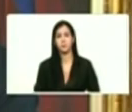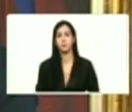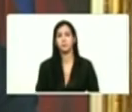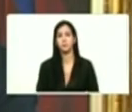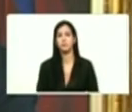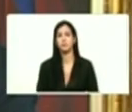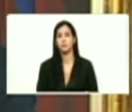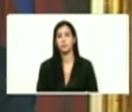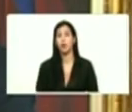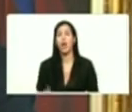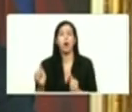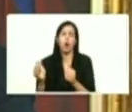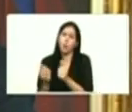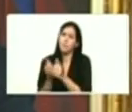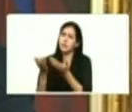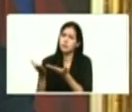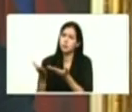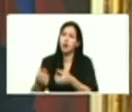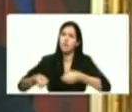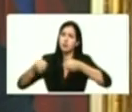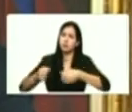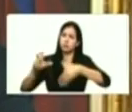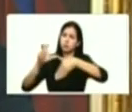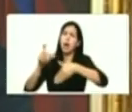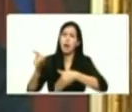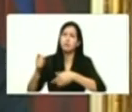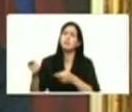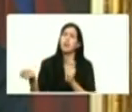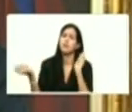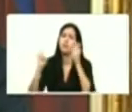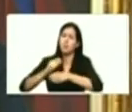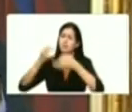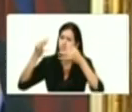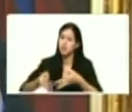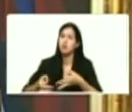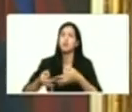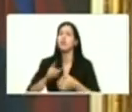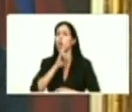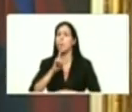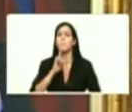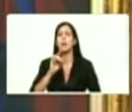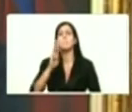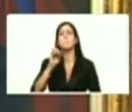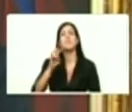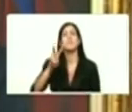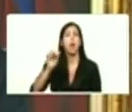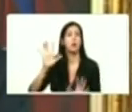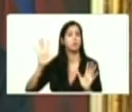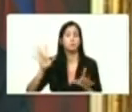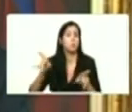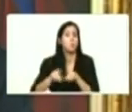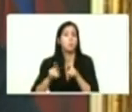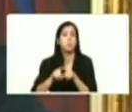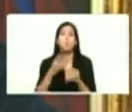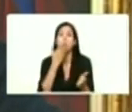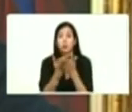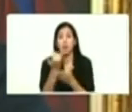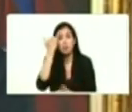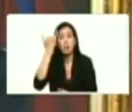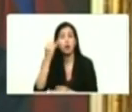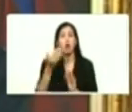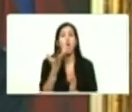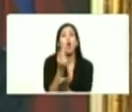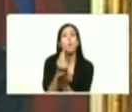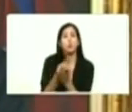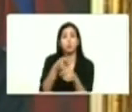compadre el abasto bicentenario no sé dónde transformalo en un buen pedibala saldrá la propuesta de la comuna vamos a darle y se crea